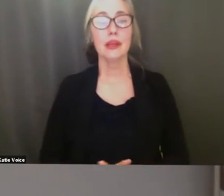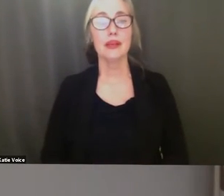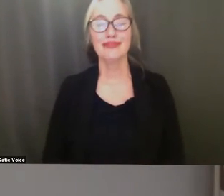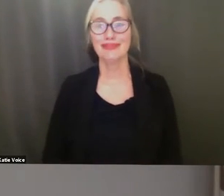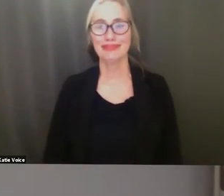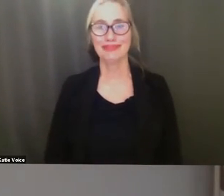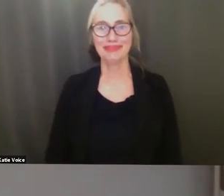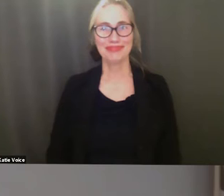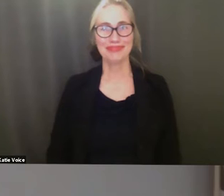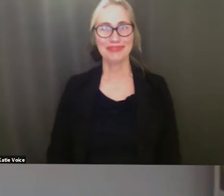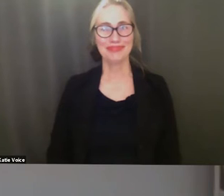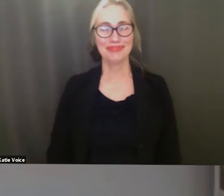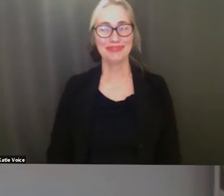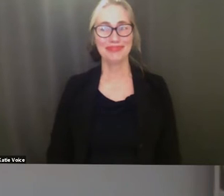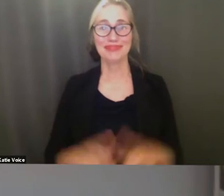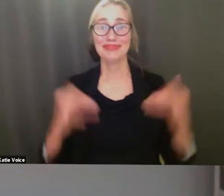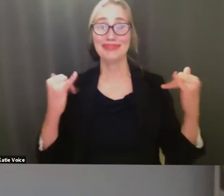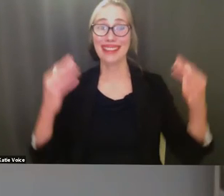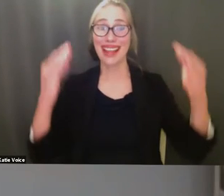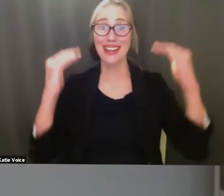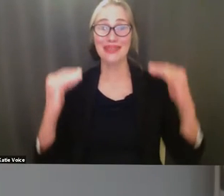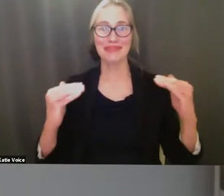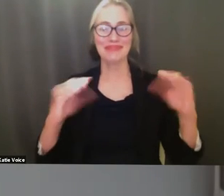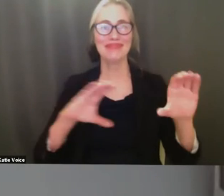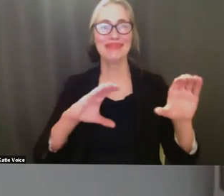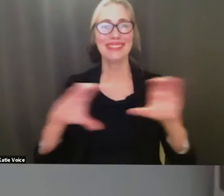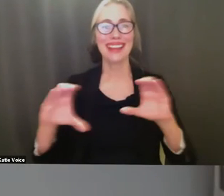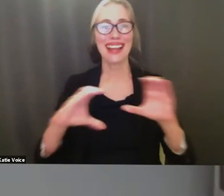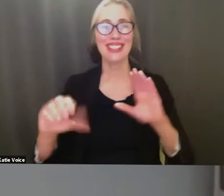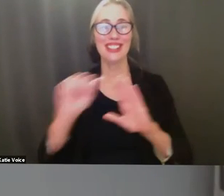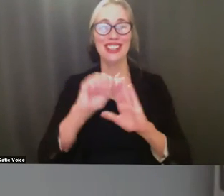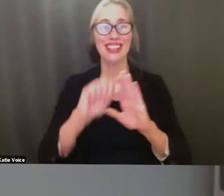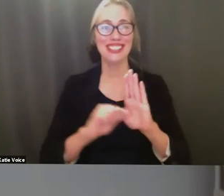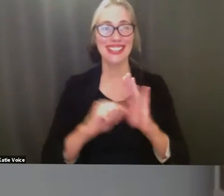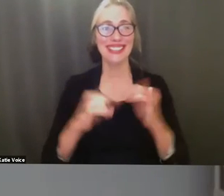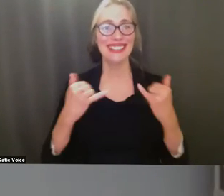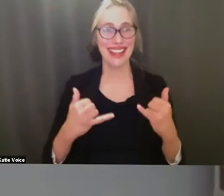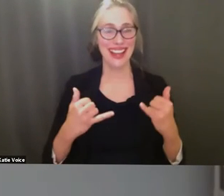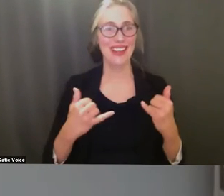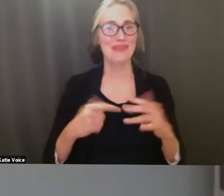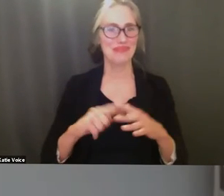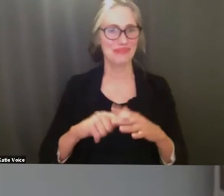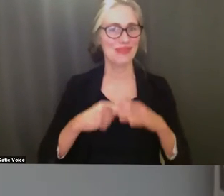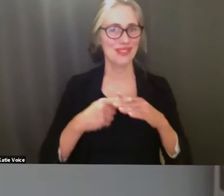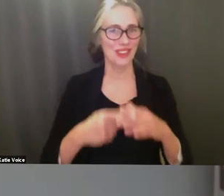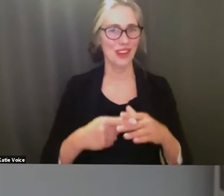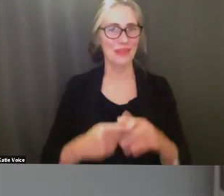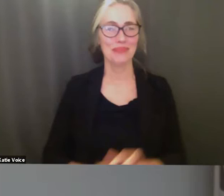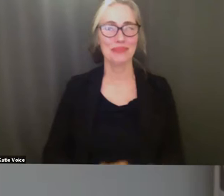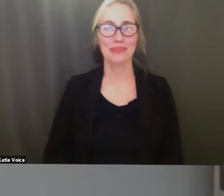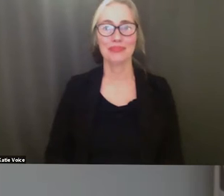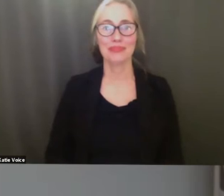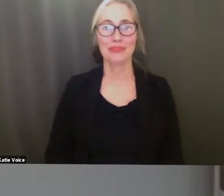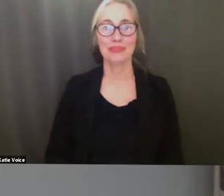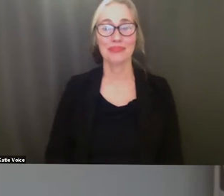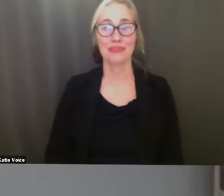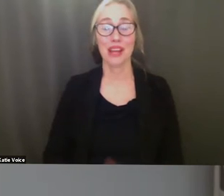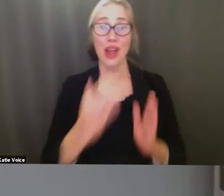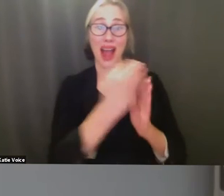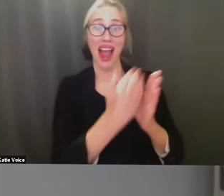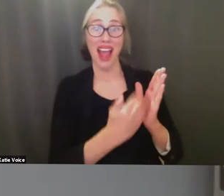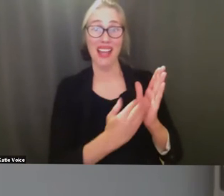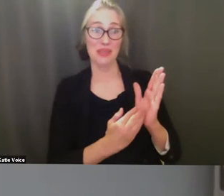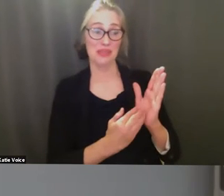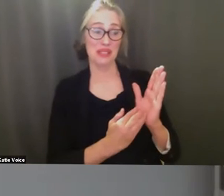Creo que esto nos lleva a el orden del día de acciones a emprender. Creo que tenemos 8 o 9 asuntos para